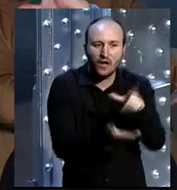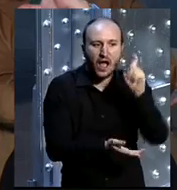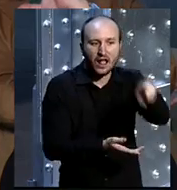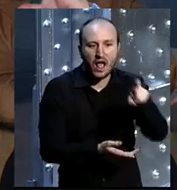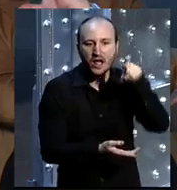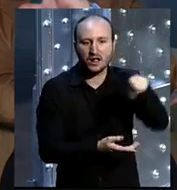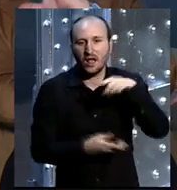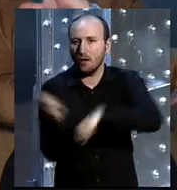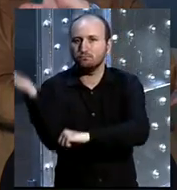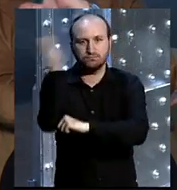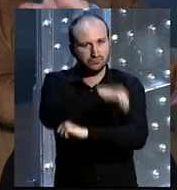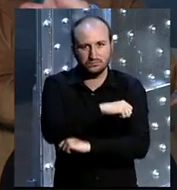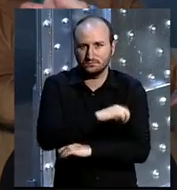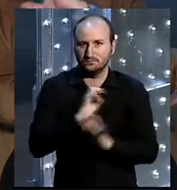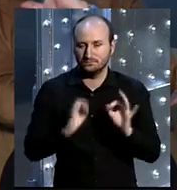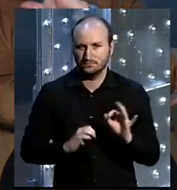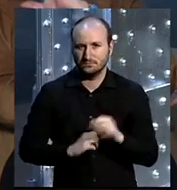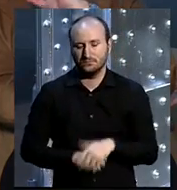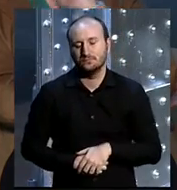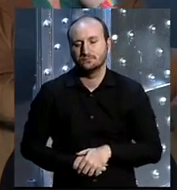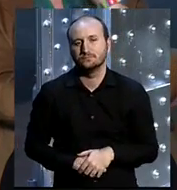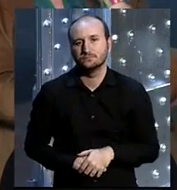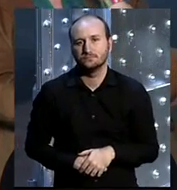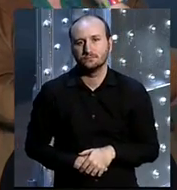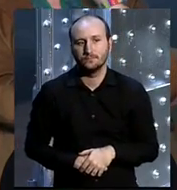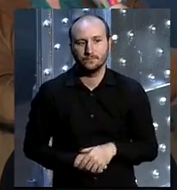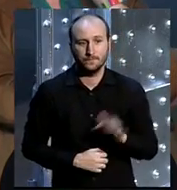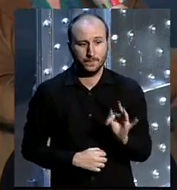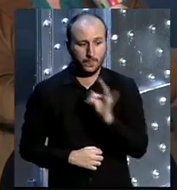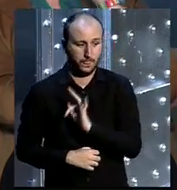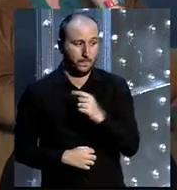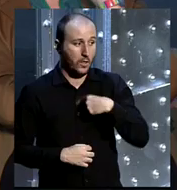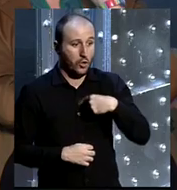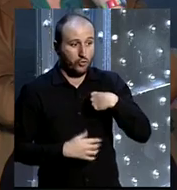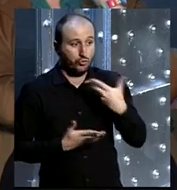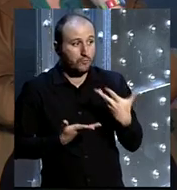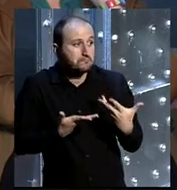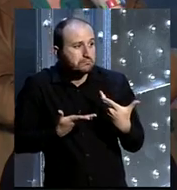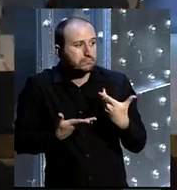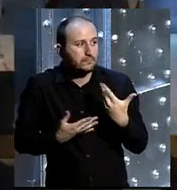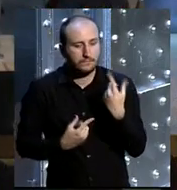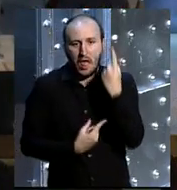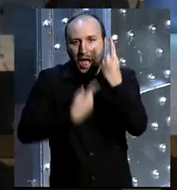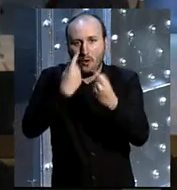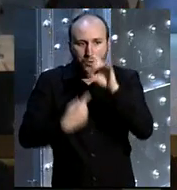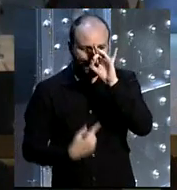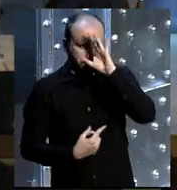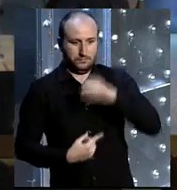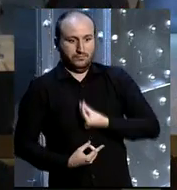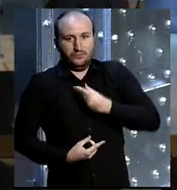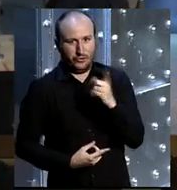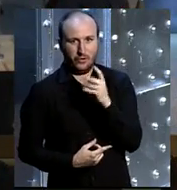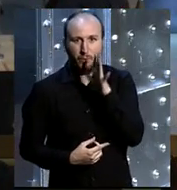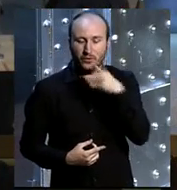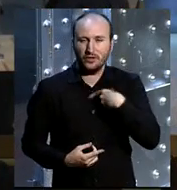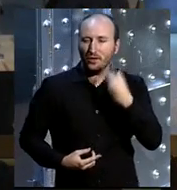de verdad es imposible. Yo en sustancia, como nadie se sorprenderá, estoy bastante de acuerdo con lo que se ha dicho. Yo